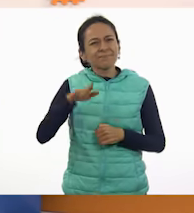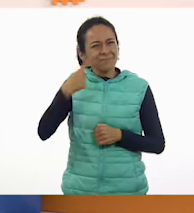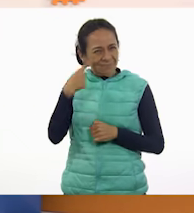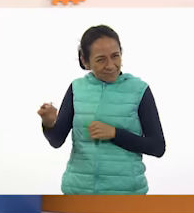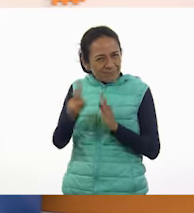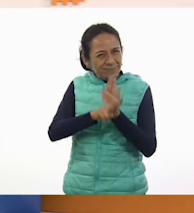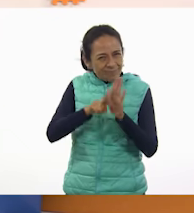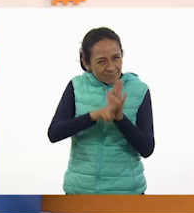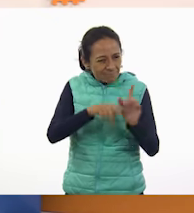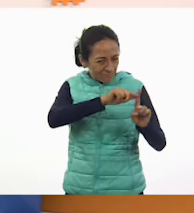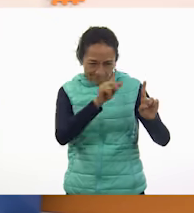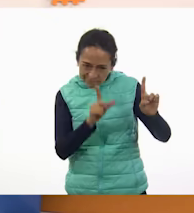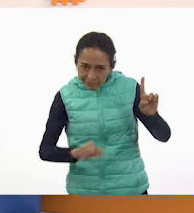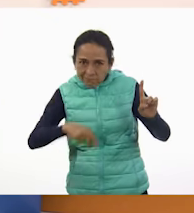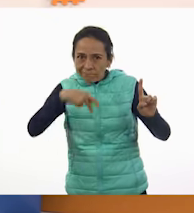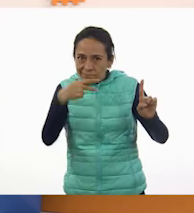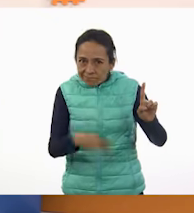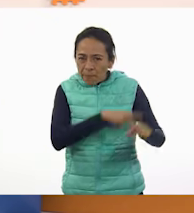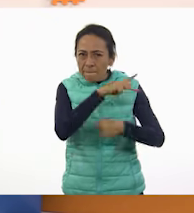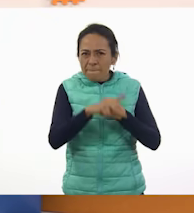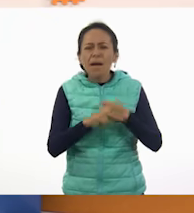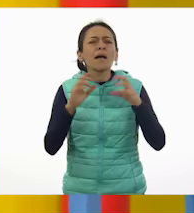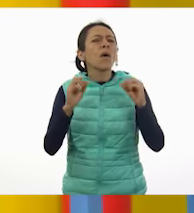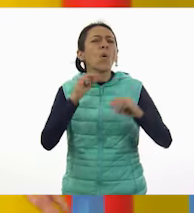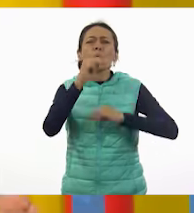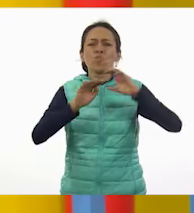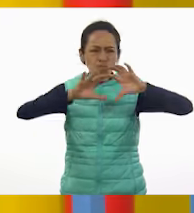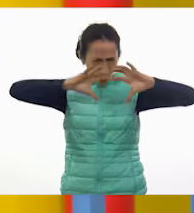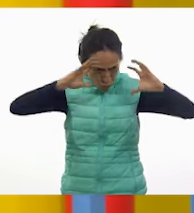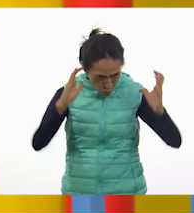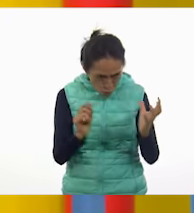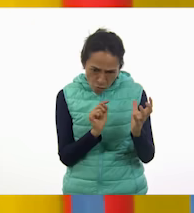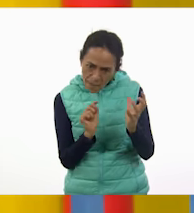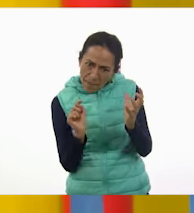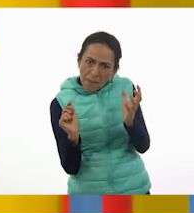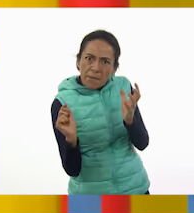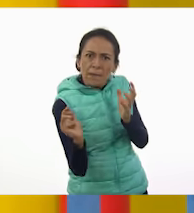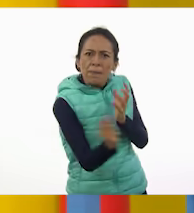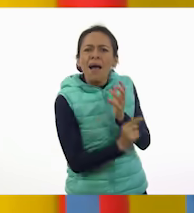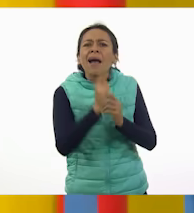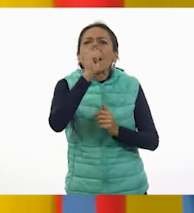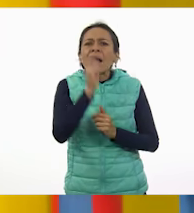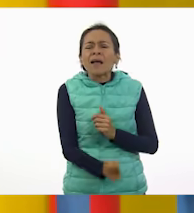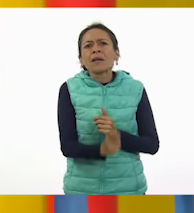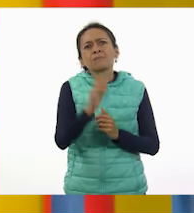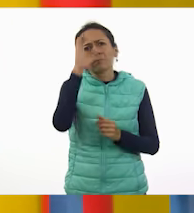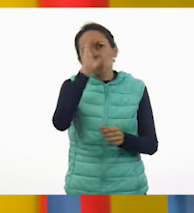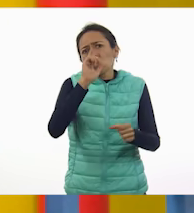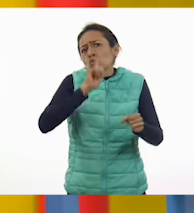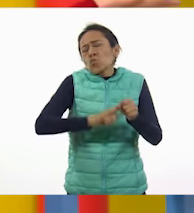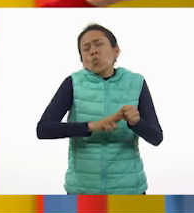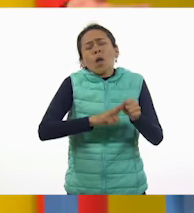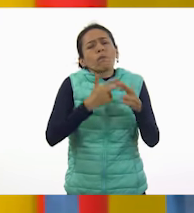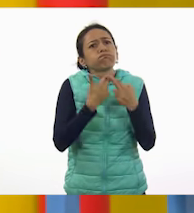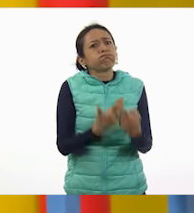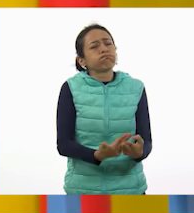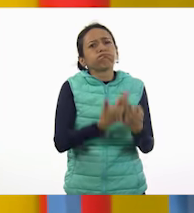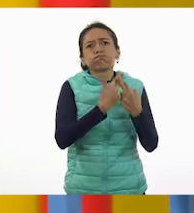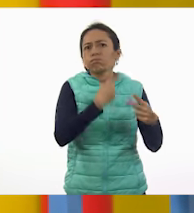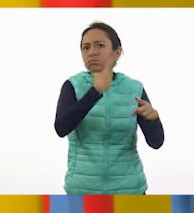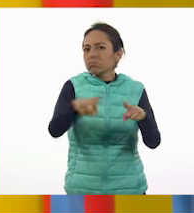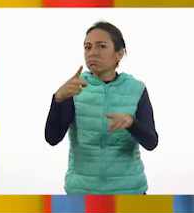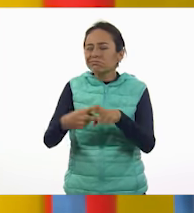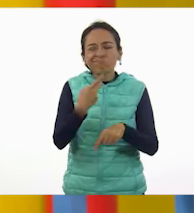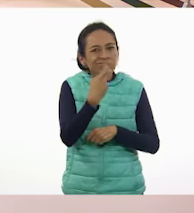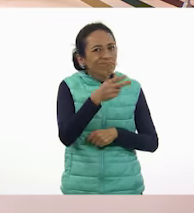en las personas que habitamos todo este planeta. Así es, y qué importante es reconocer esa diversidad y aceptarla. Y bueno, se nos acabó el tiempo